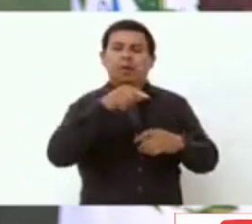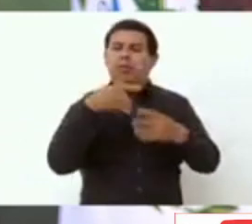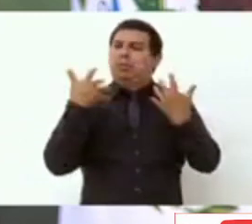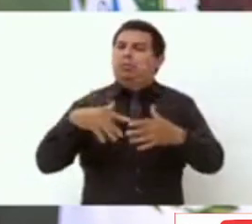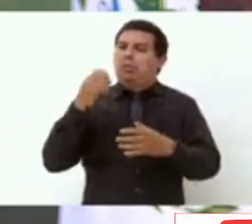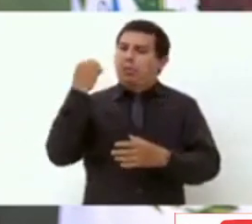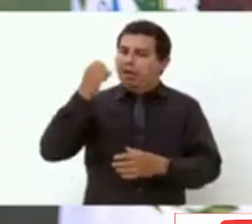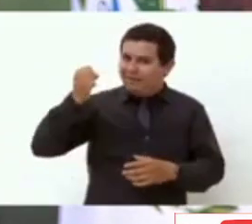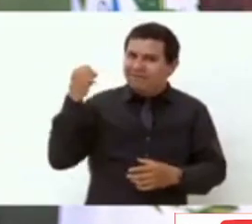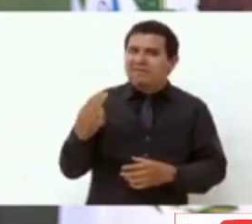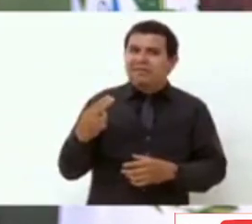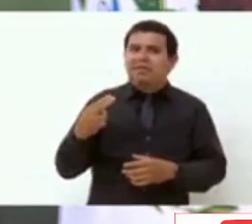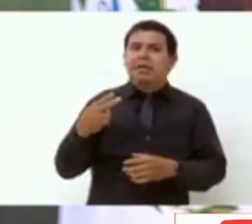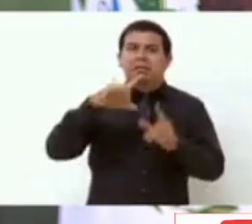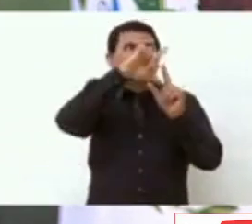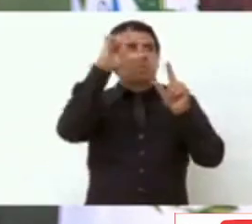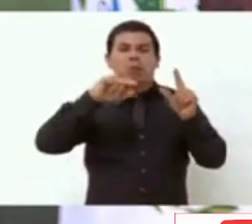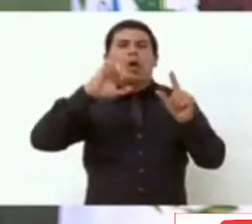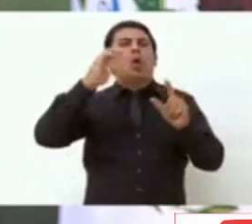Los mexicanos